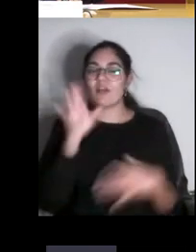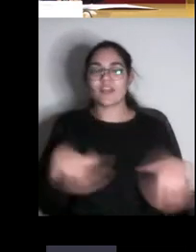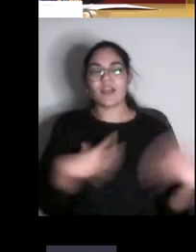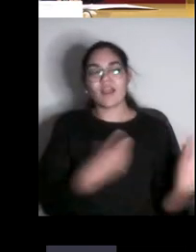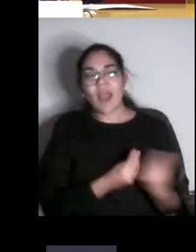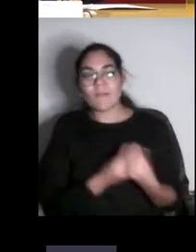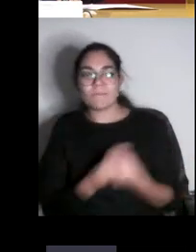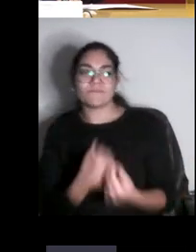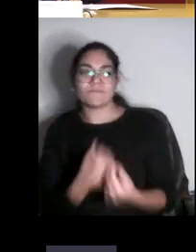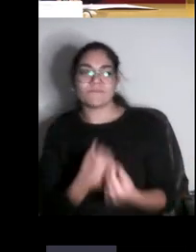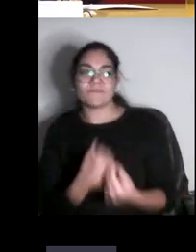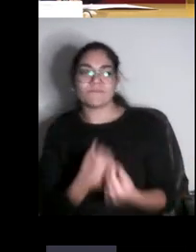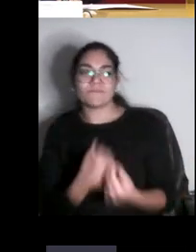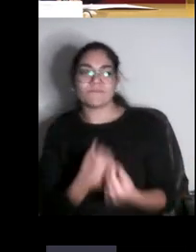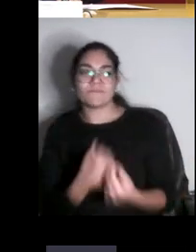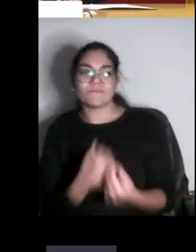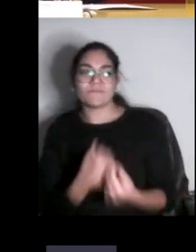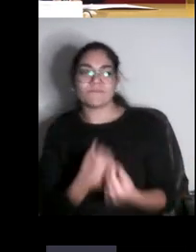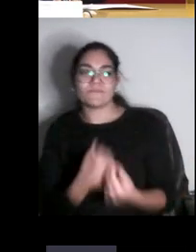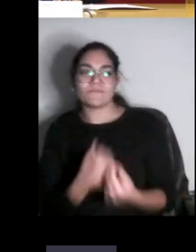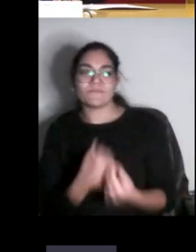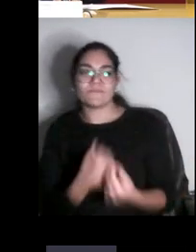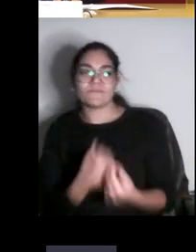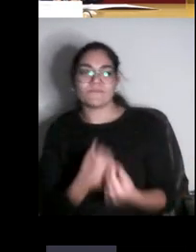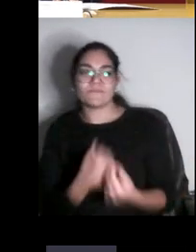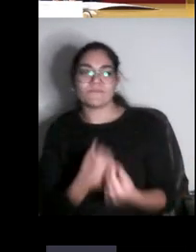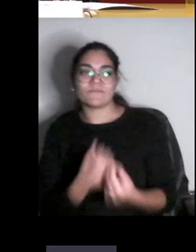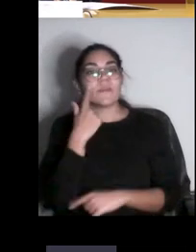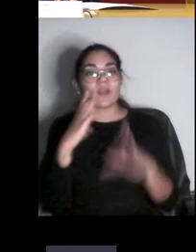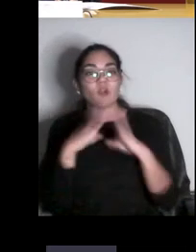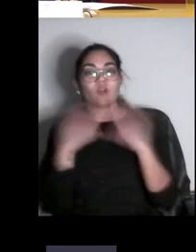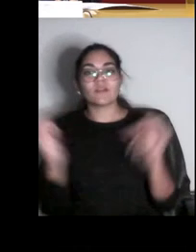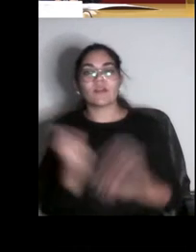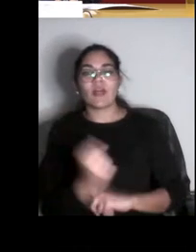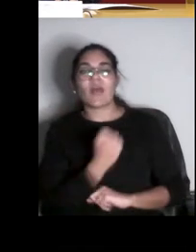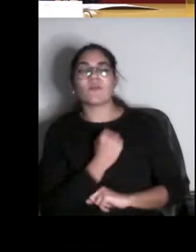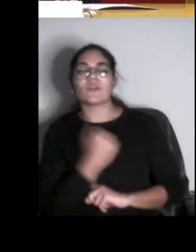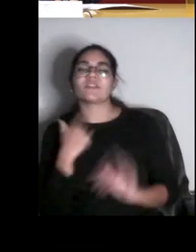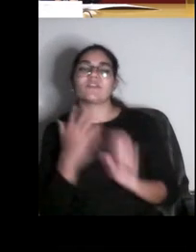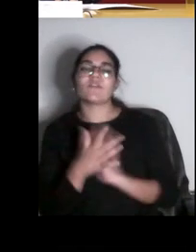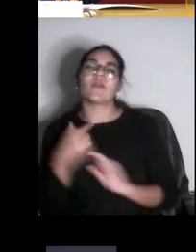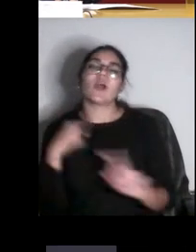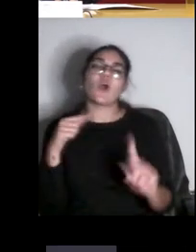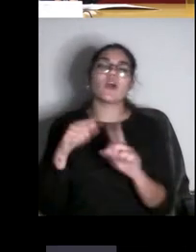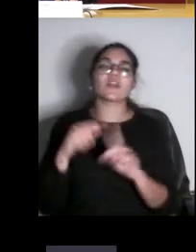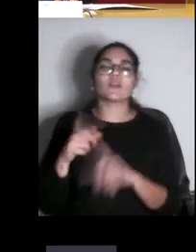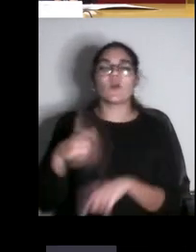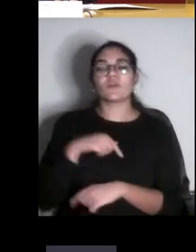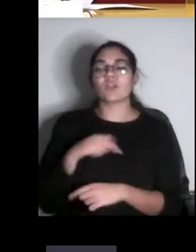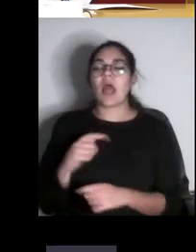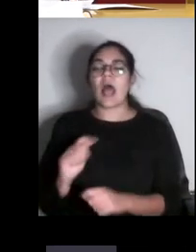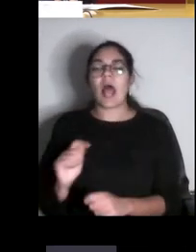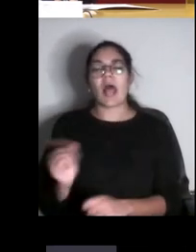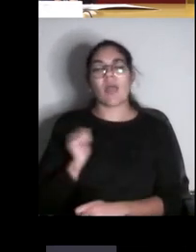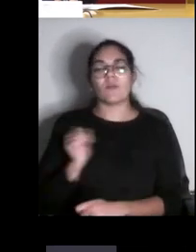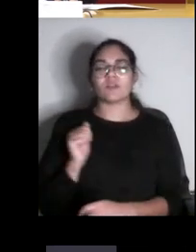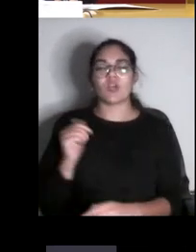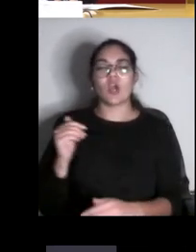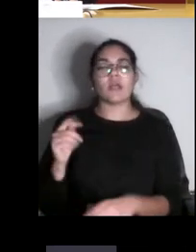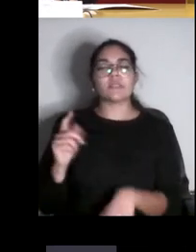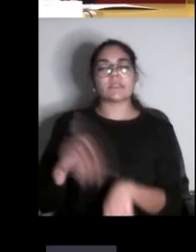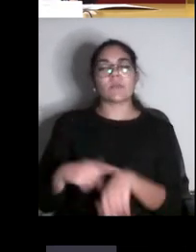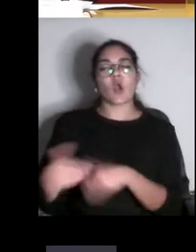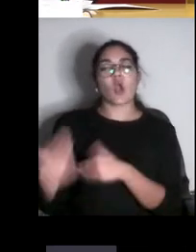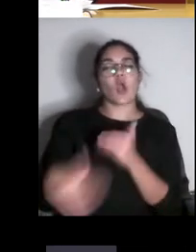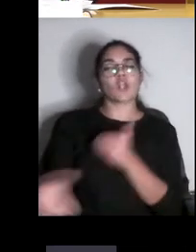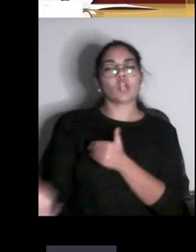gracias por estar, apostar y ver más allá del corto plazo. Y ahora hablando